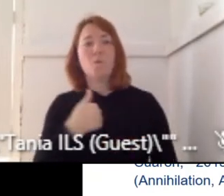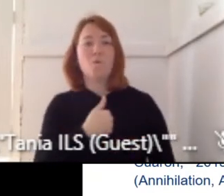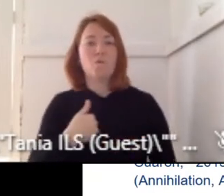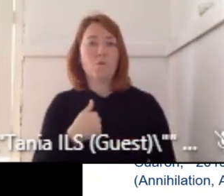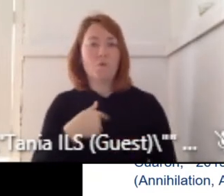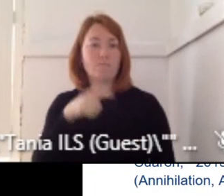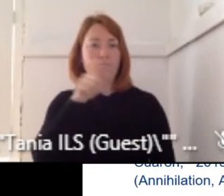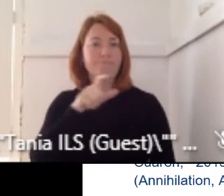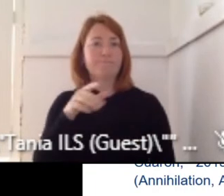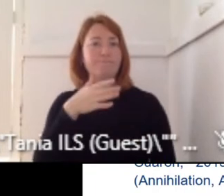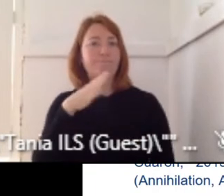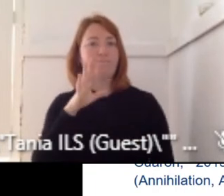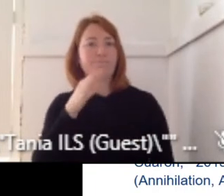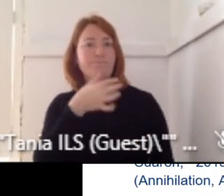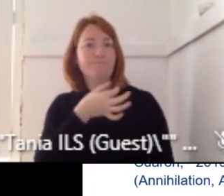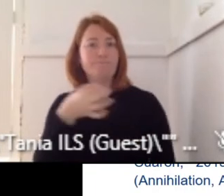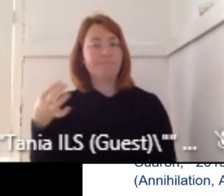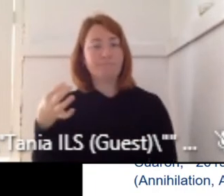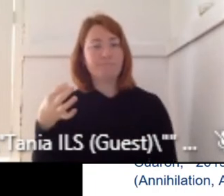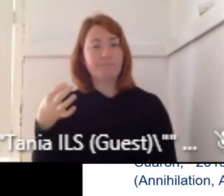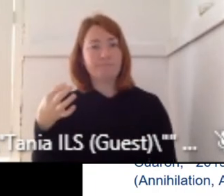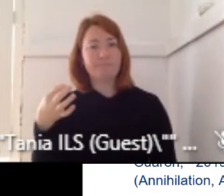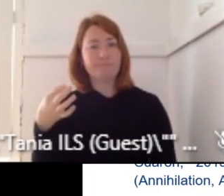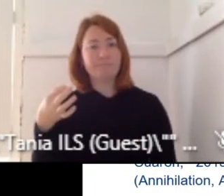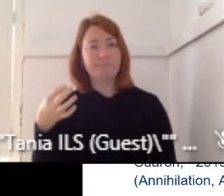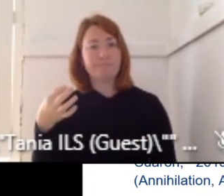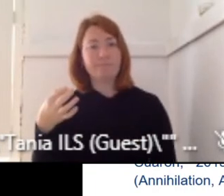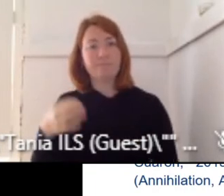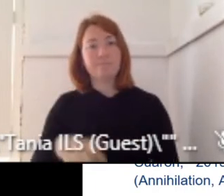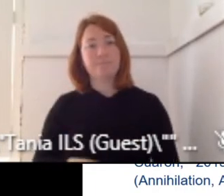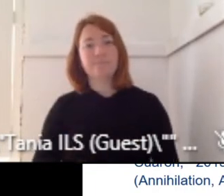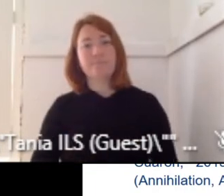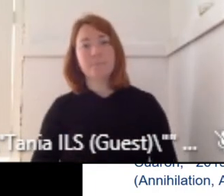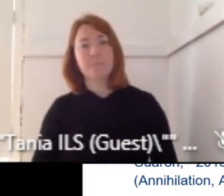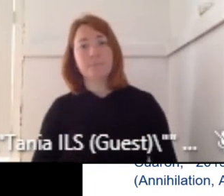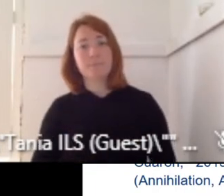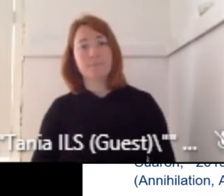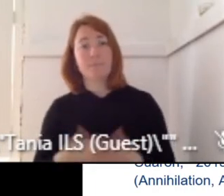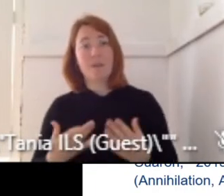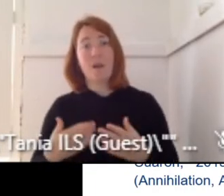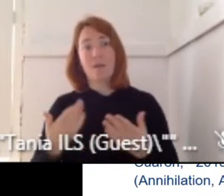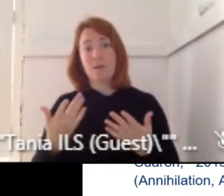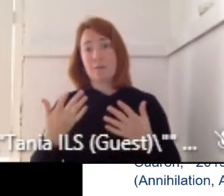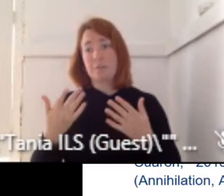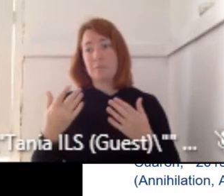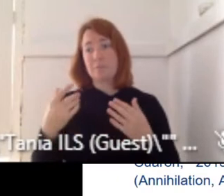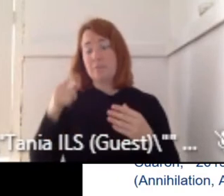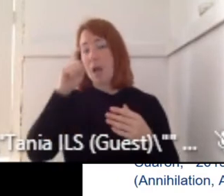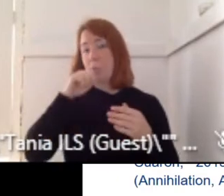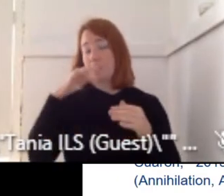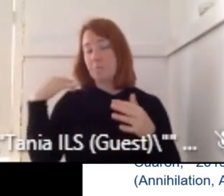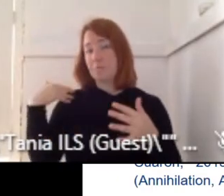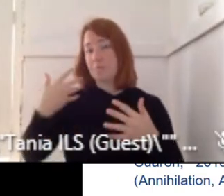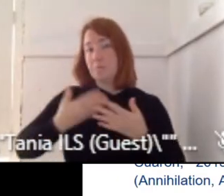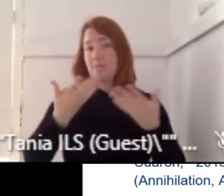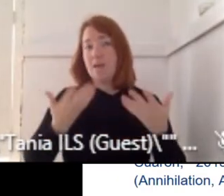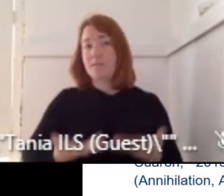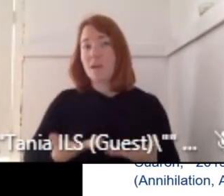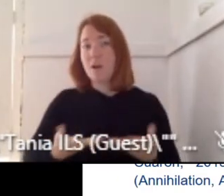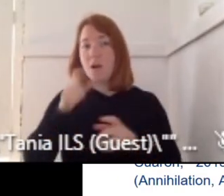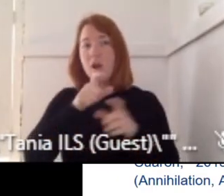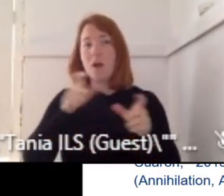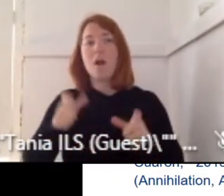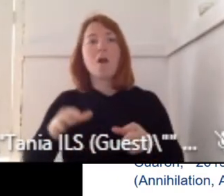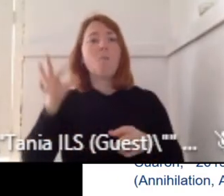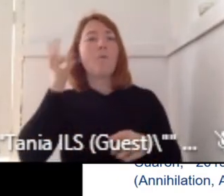tenemos también que aprovechar el papel que la mujer desempeña en el cine de ciencia ficción, que ha crecido en los últimos años, como nos muestran los